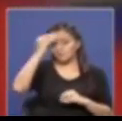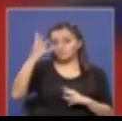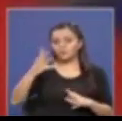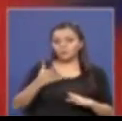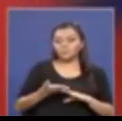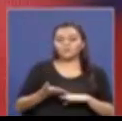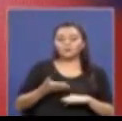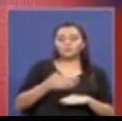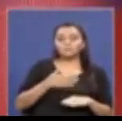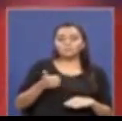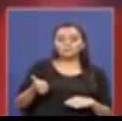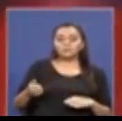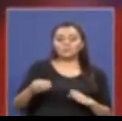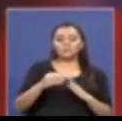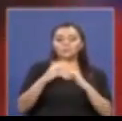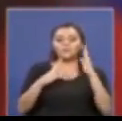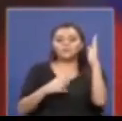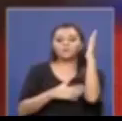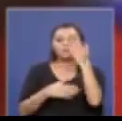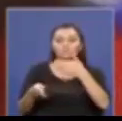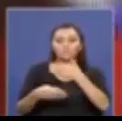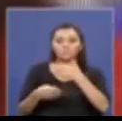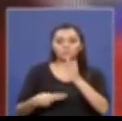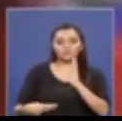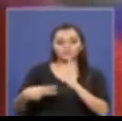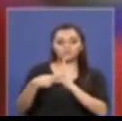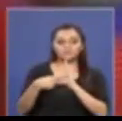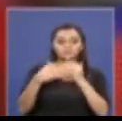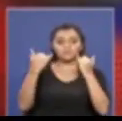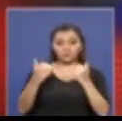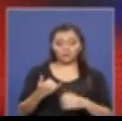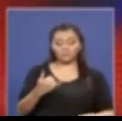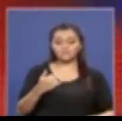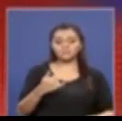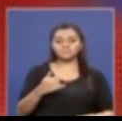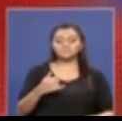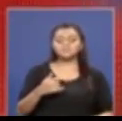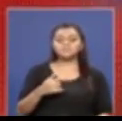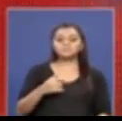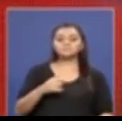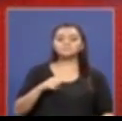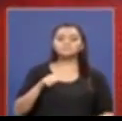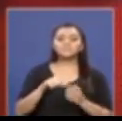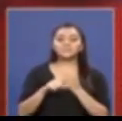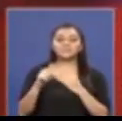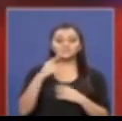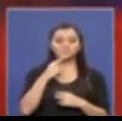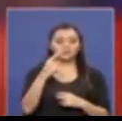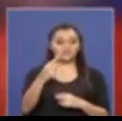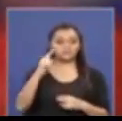el programa de cocinas de inducción. Y esto es lo que decía el ministro. Cuando llegamos al gobierno, 2006,